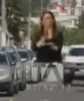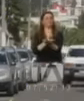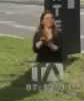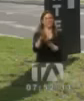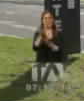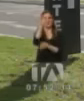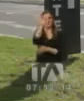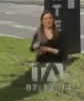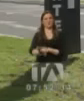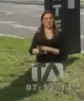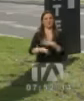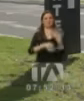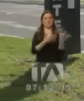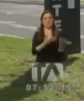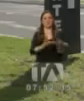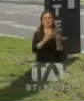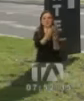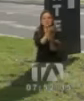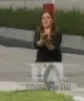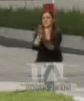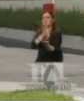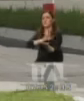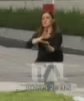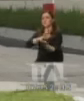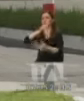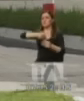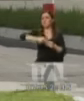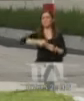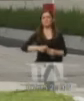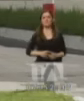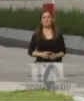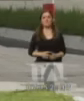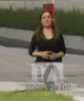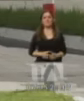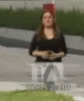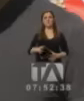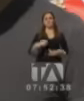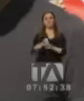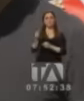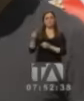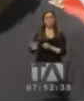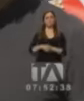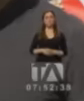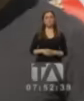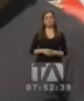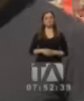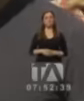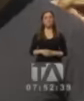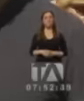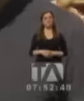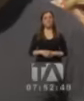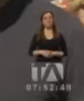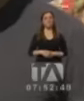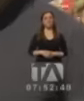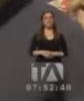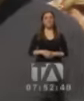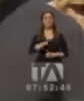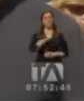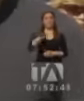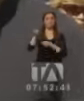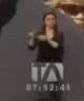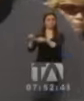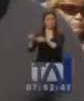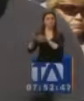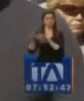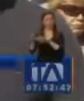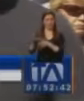ni cumplirá con las expectativas planteadas por el municipio de Quito, quien ejecutará la obra. Pensamos que esto no es una solución. Supuestamente va